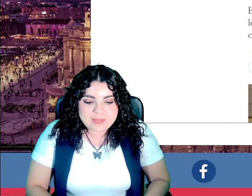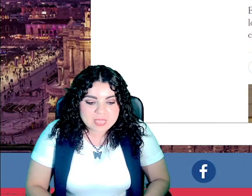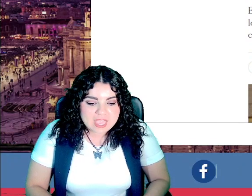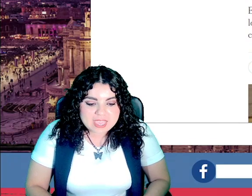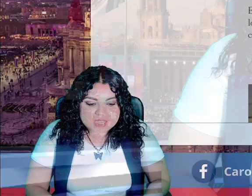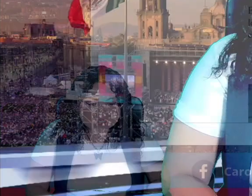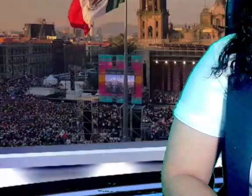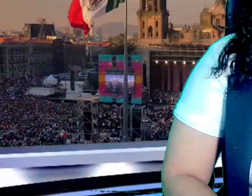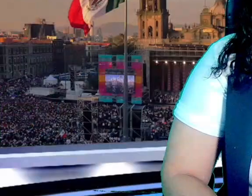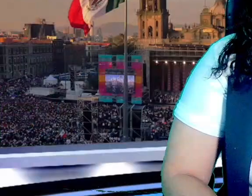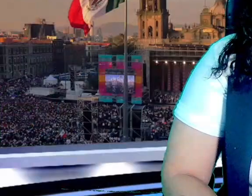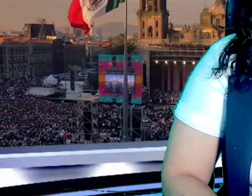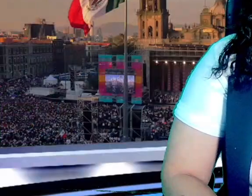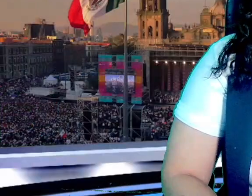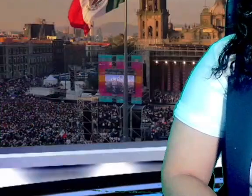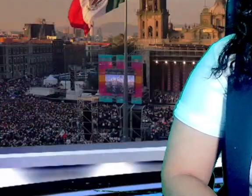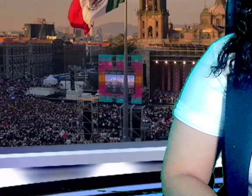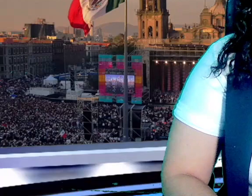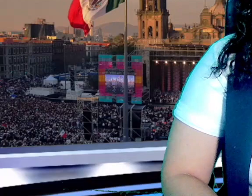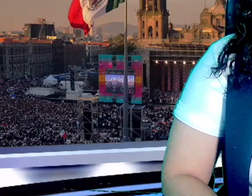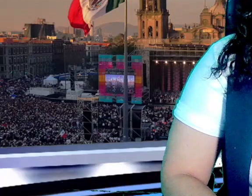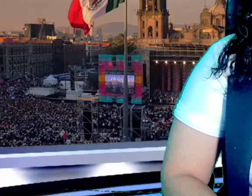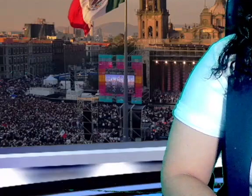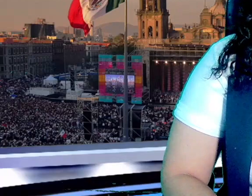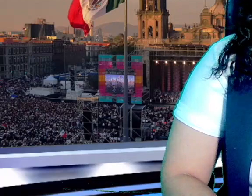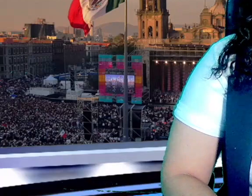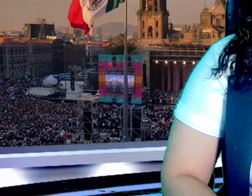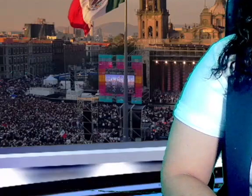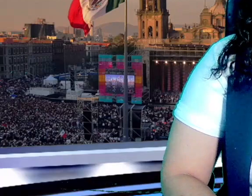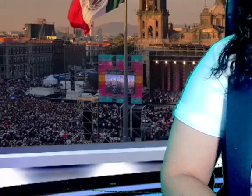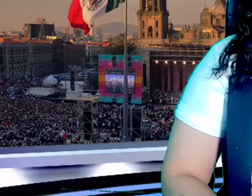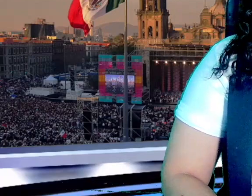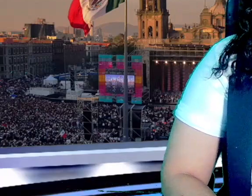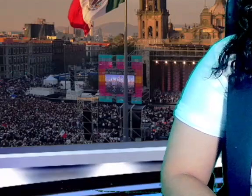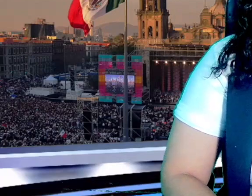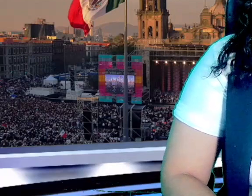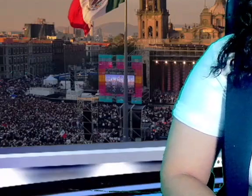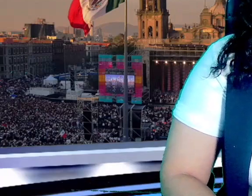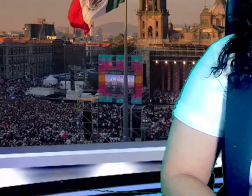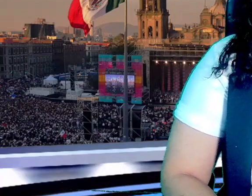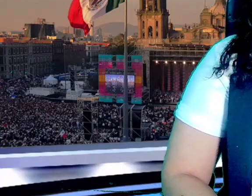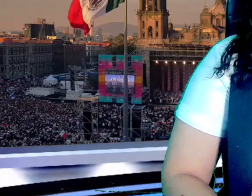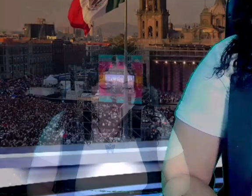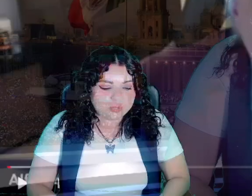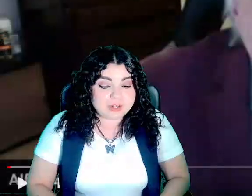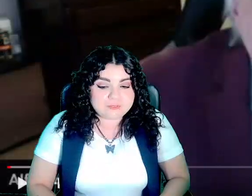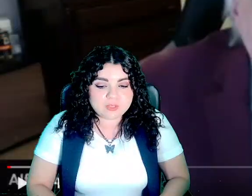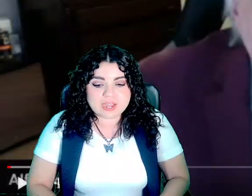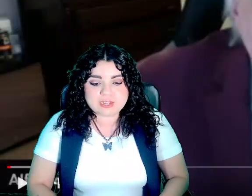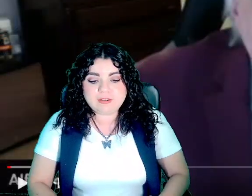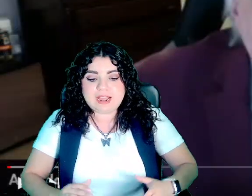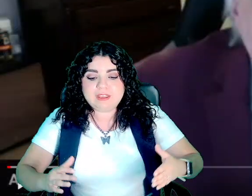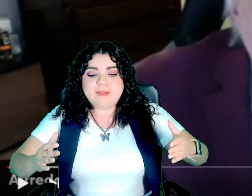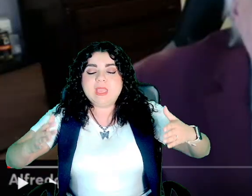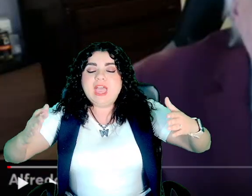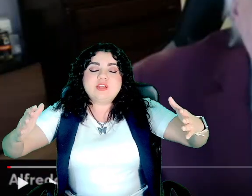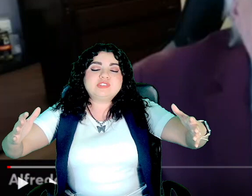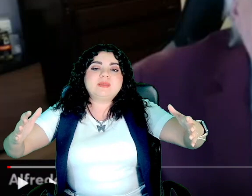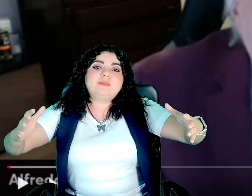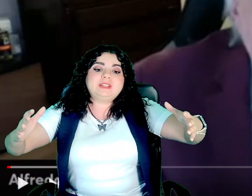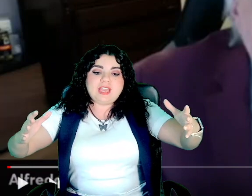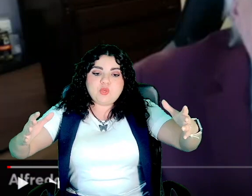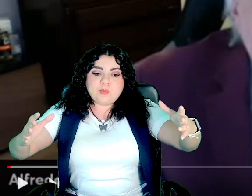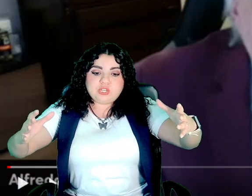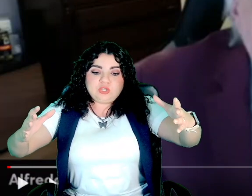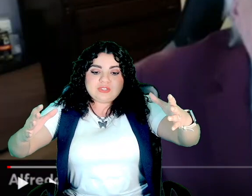noticia está sacudiendo al mundo entero. Vamos escuchando porque el doctor Alfredo Jalife ya nos